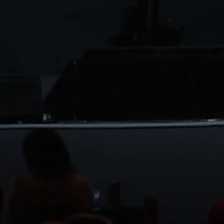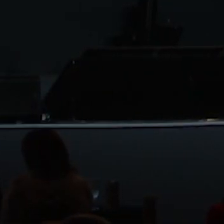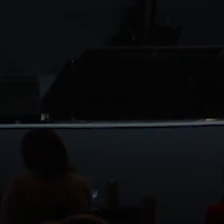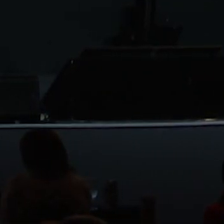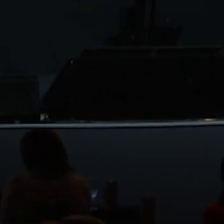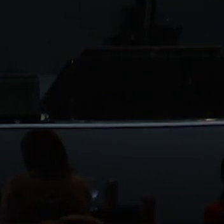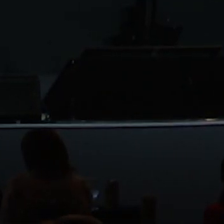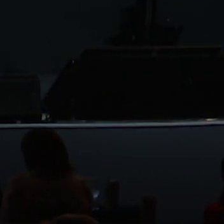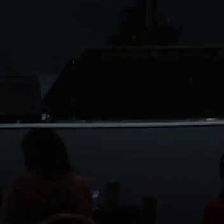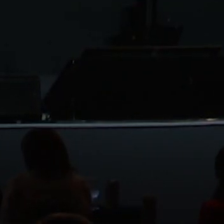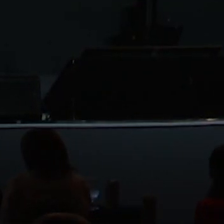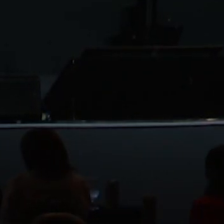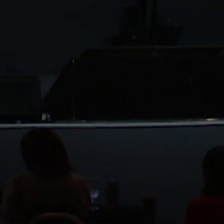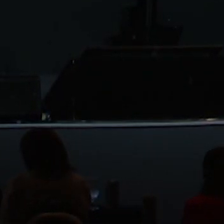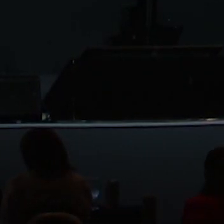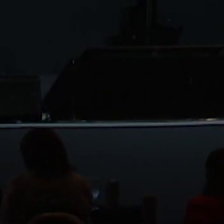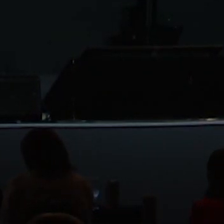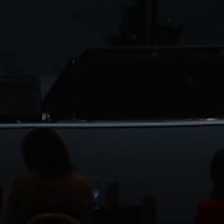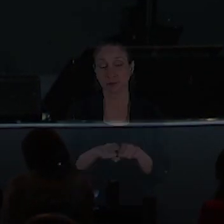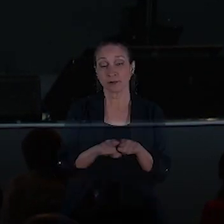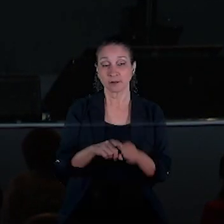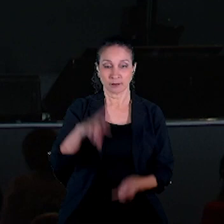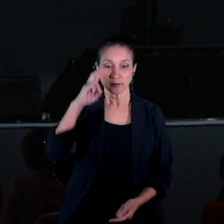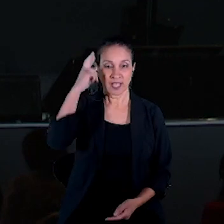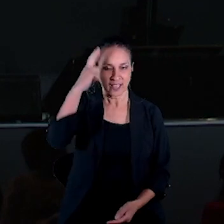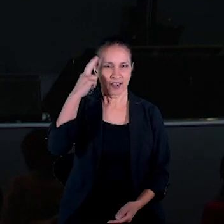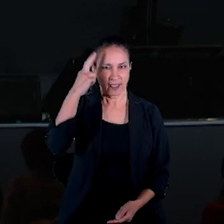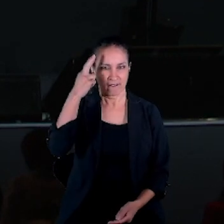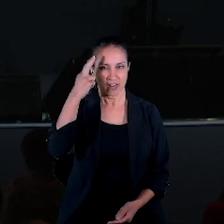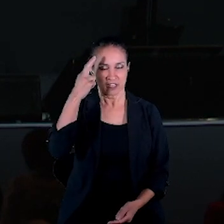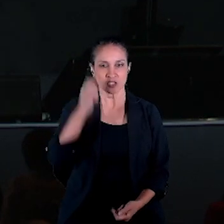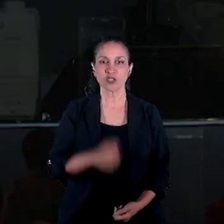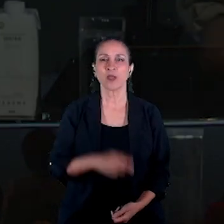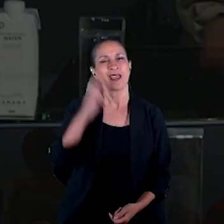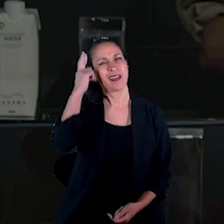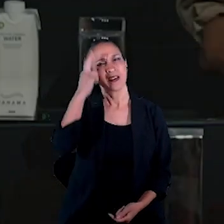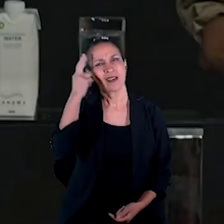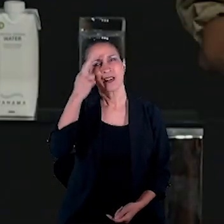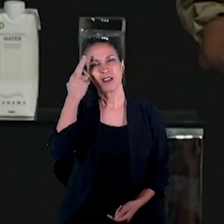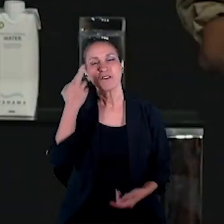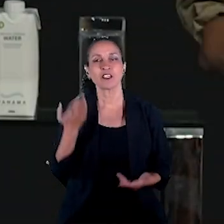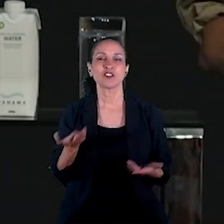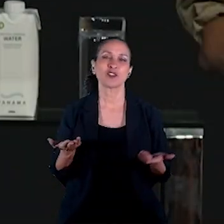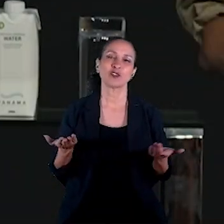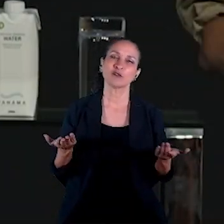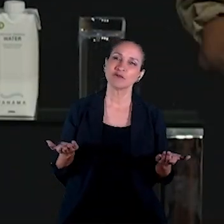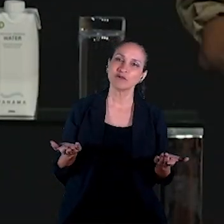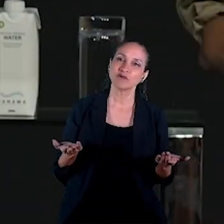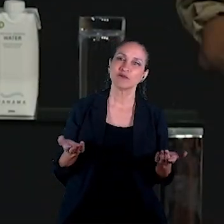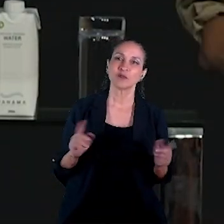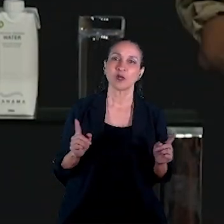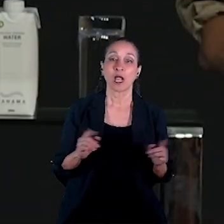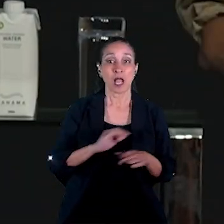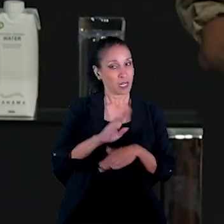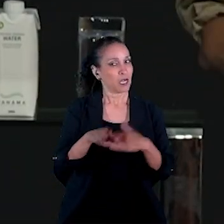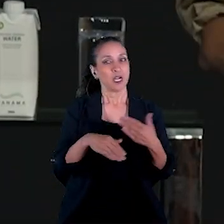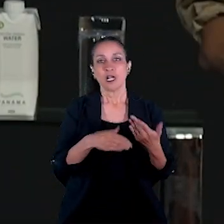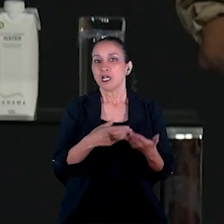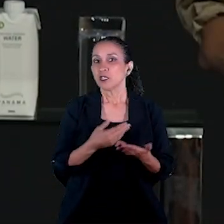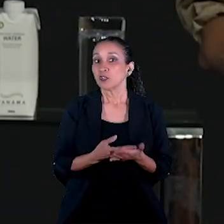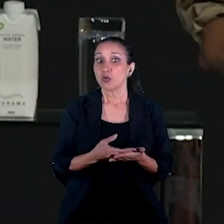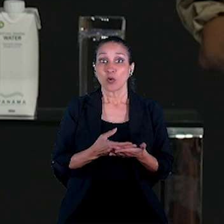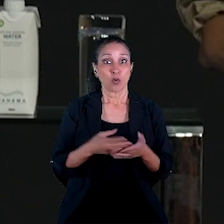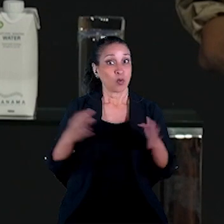y y de una reflexión la reflexión es ministra toda la maravilla